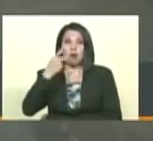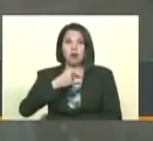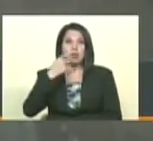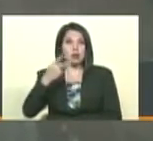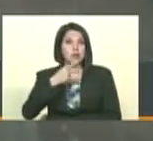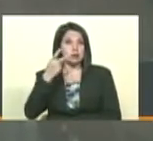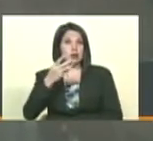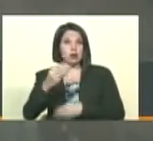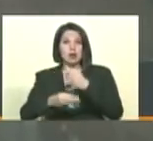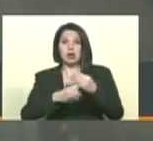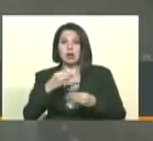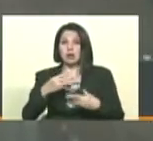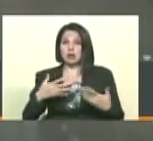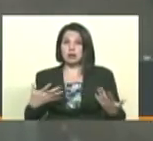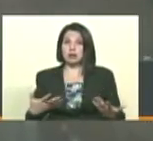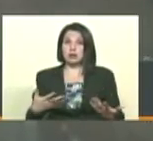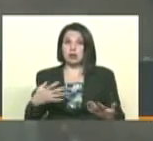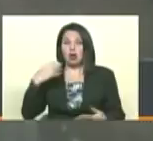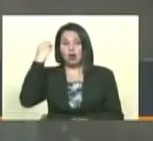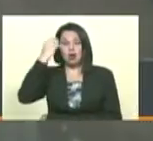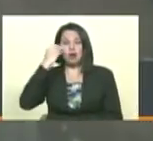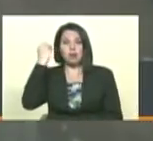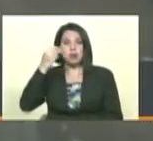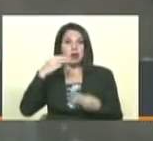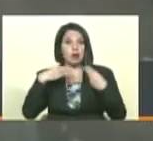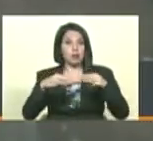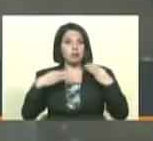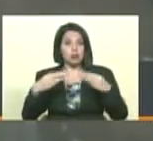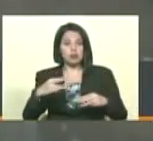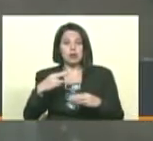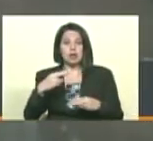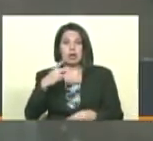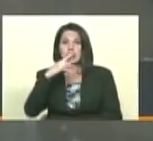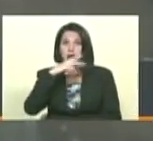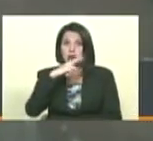han hecho de la opinión pública declaraciones.